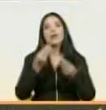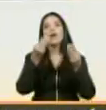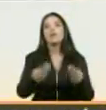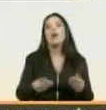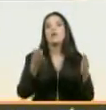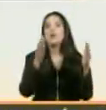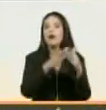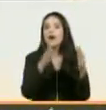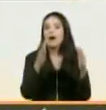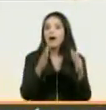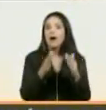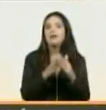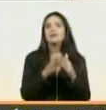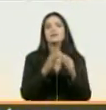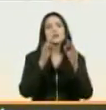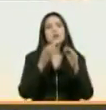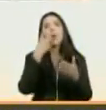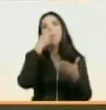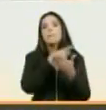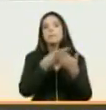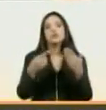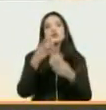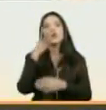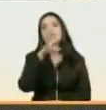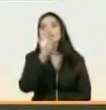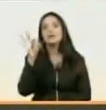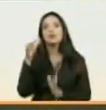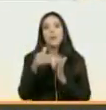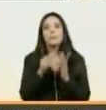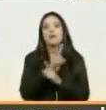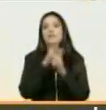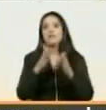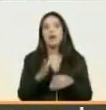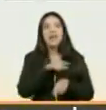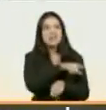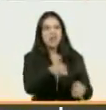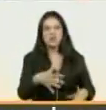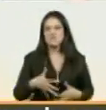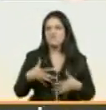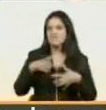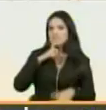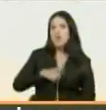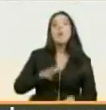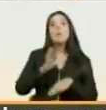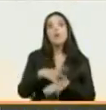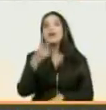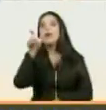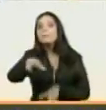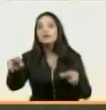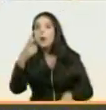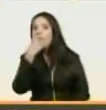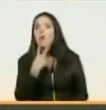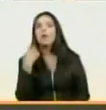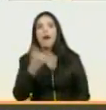vivienda digna a 1,5 millones de venezolanos? Mira cómo los llena de odio porque los pobres tengan vivienda.